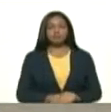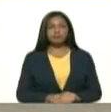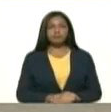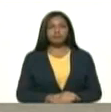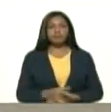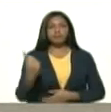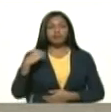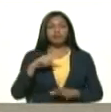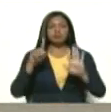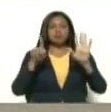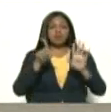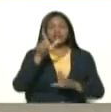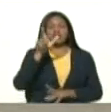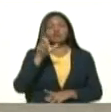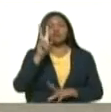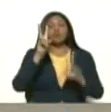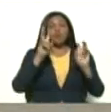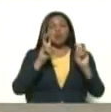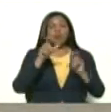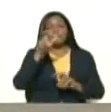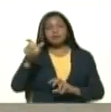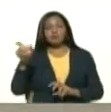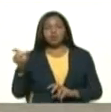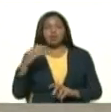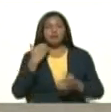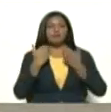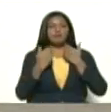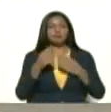Tenemos 6 nuevos casos. Oído.